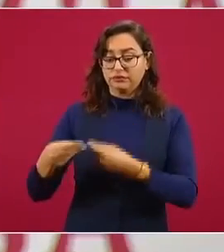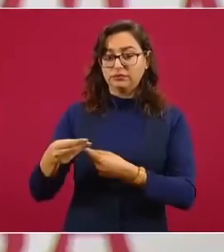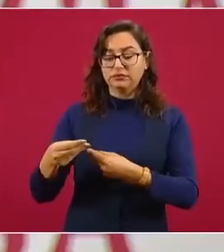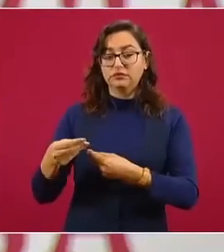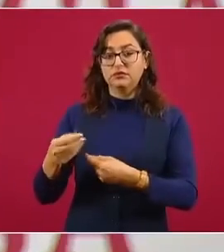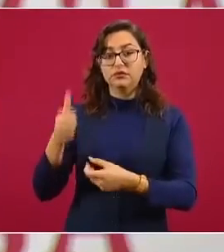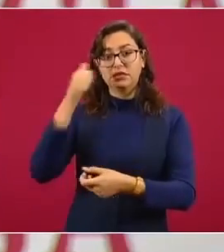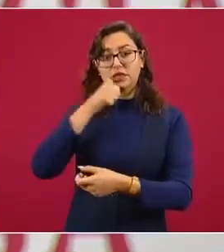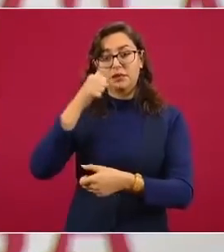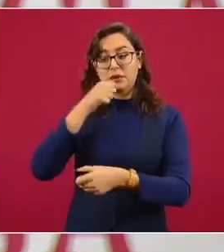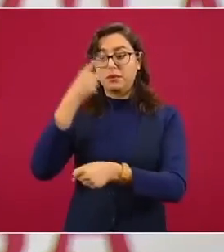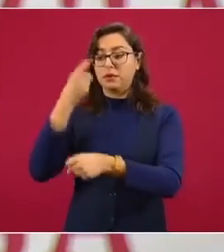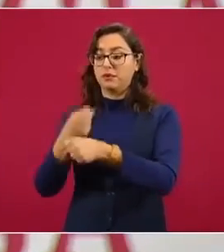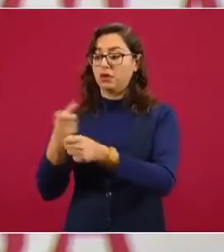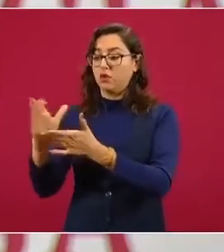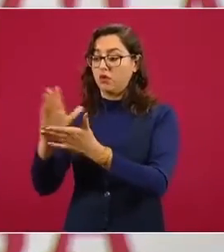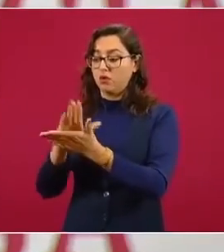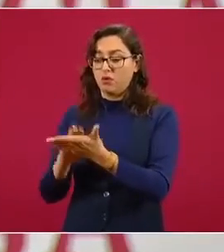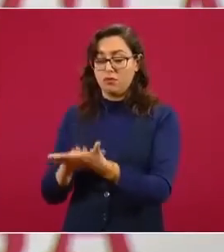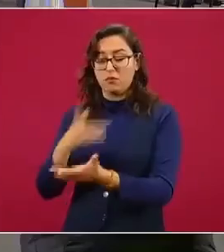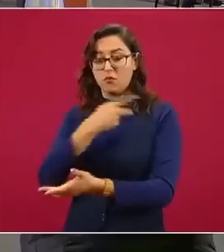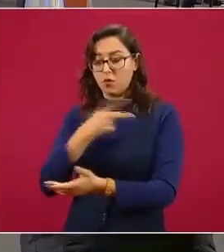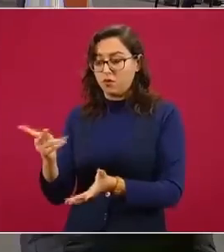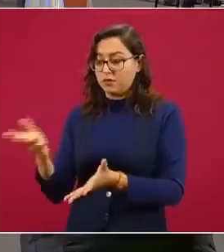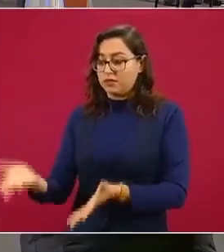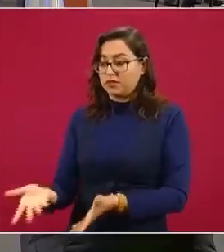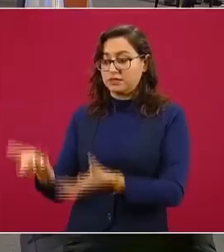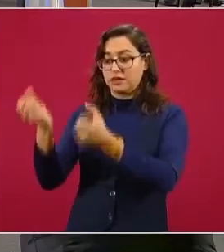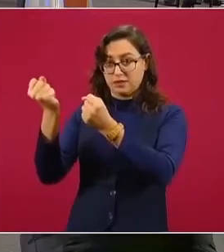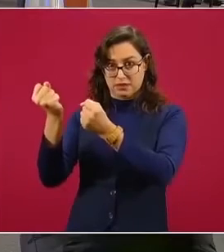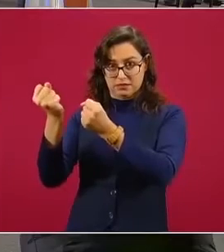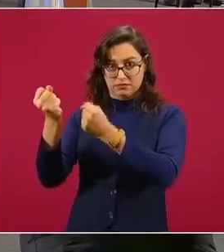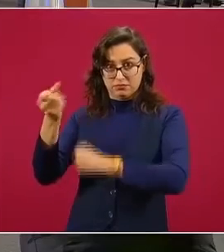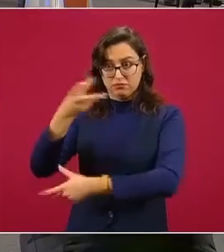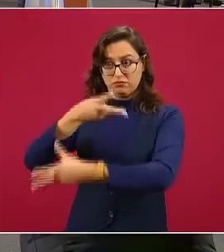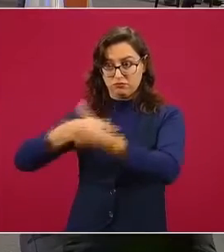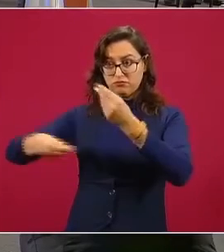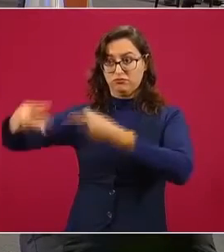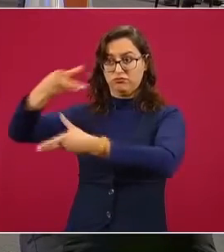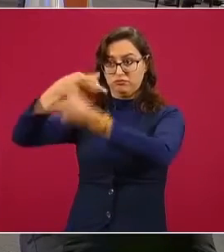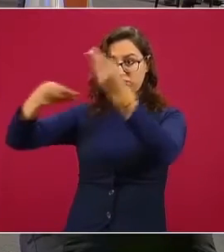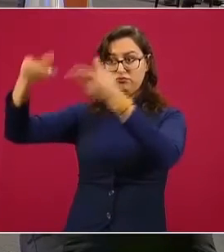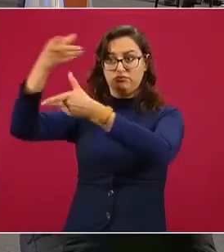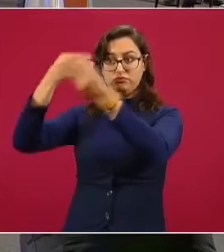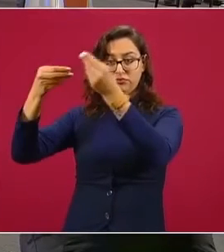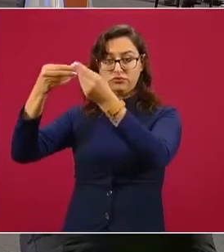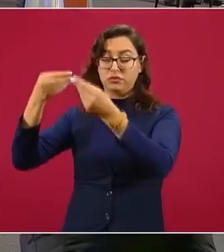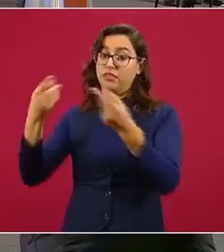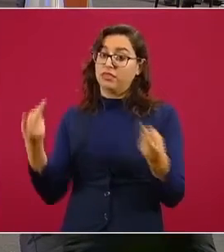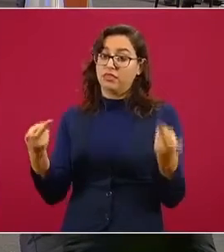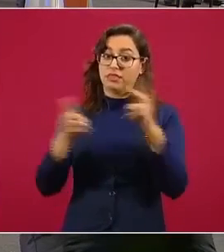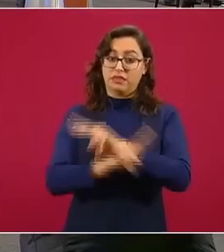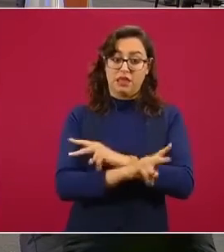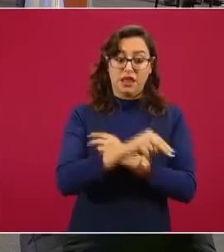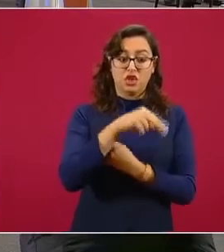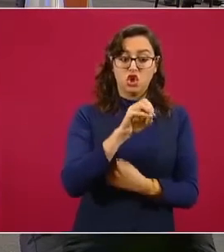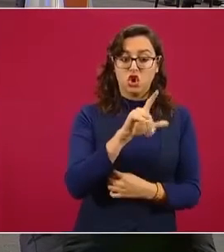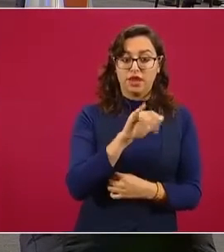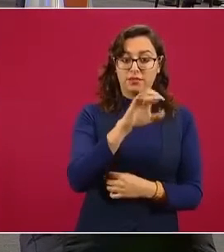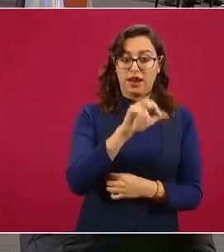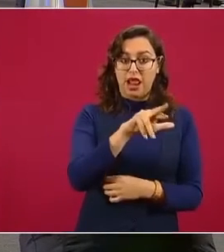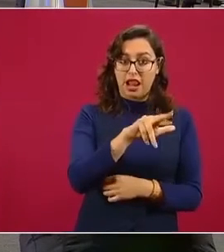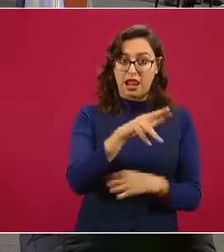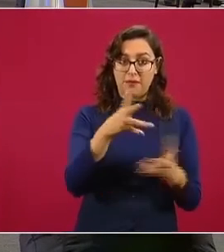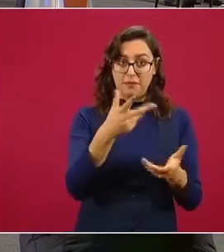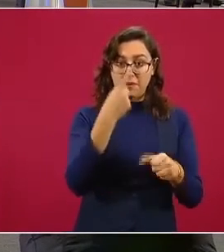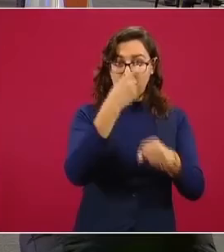tradicionales neoliberales, de arriba hacia abajo. Lecciones de esta pandemia. Dos propuestas